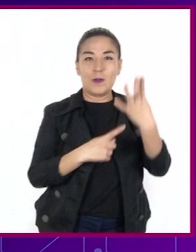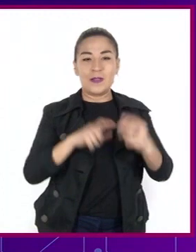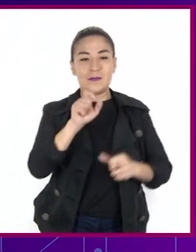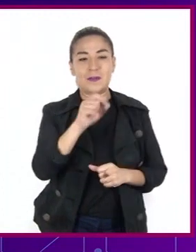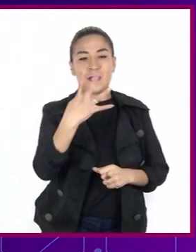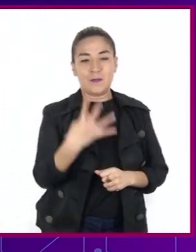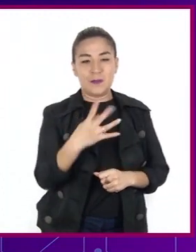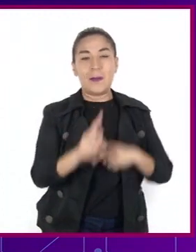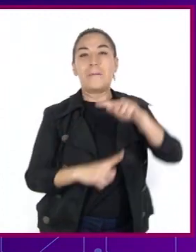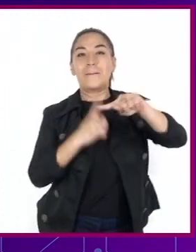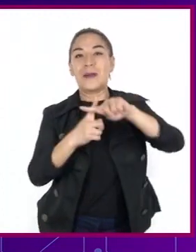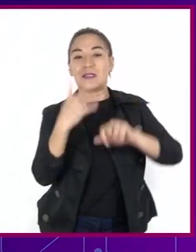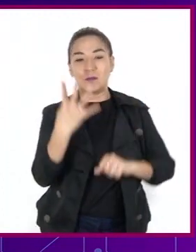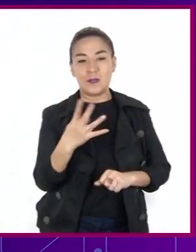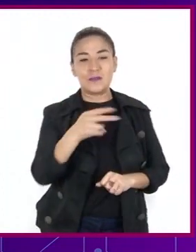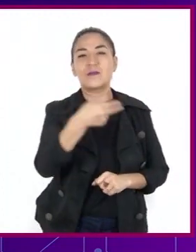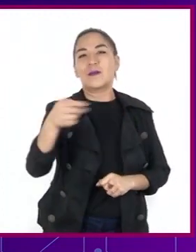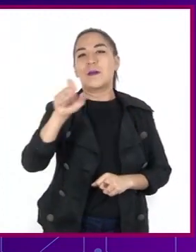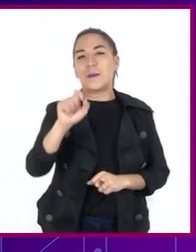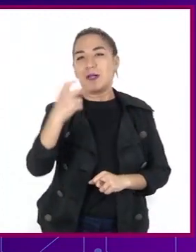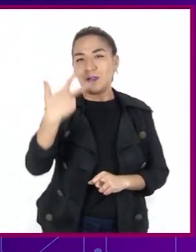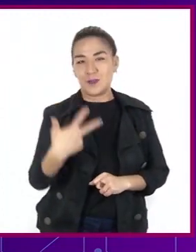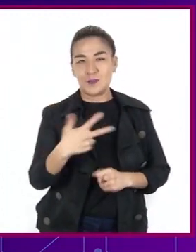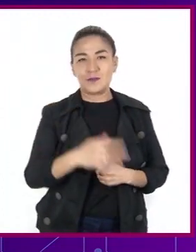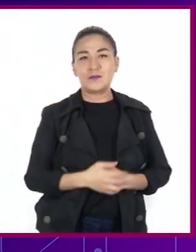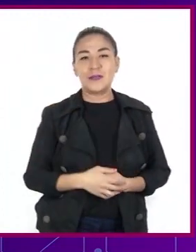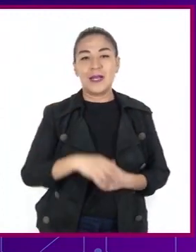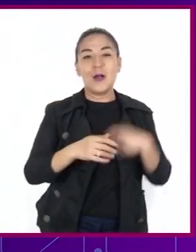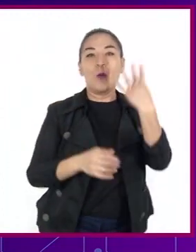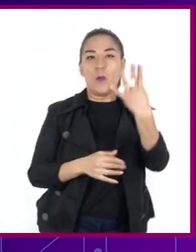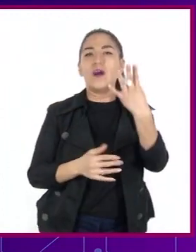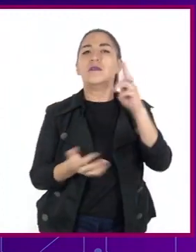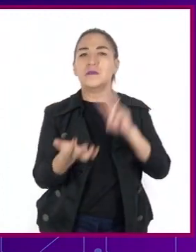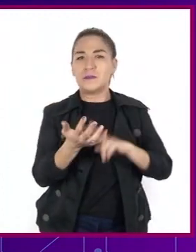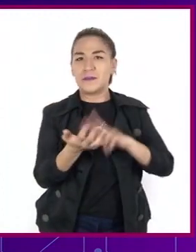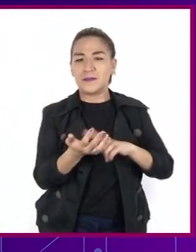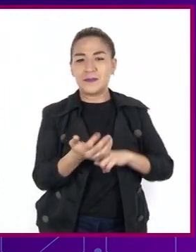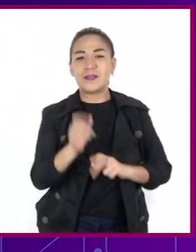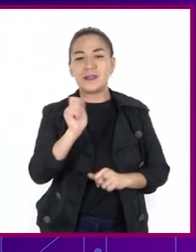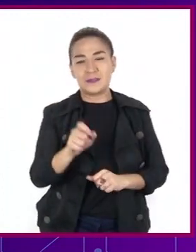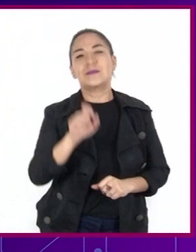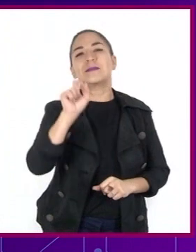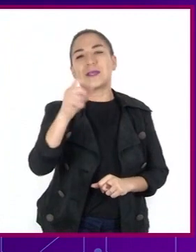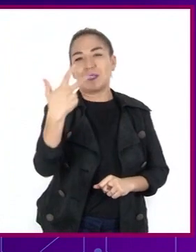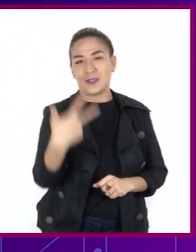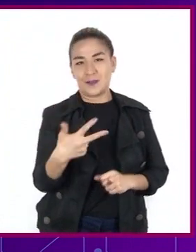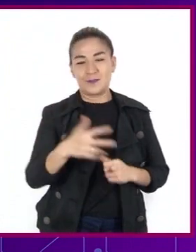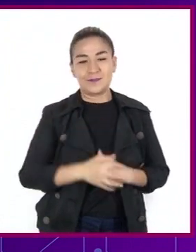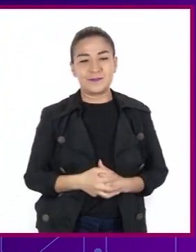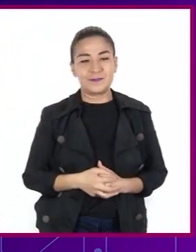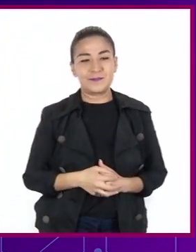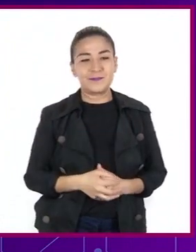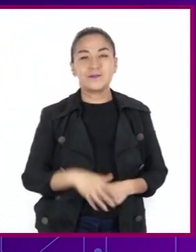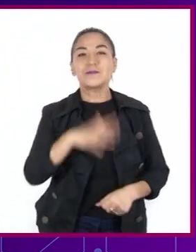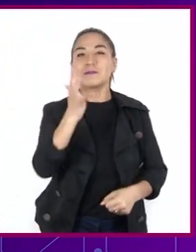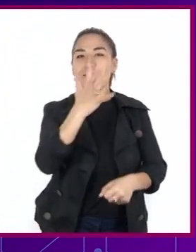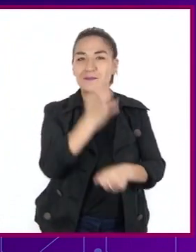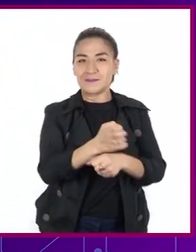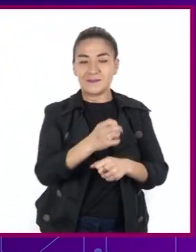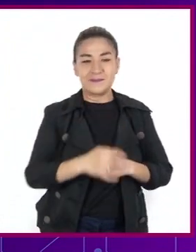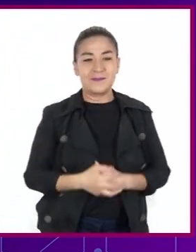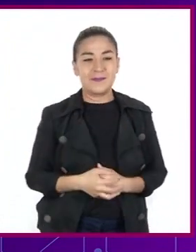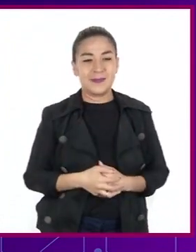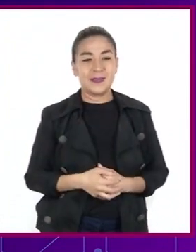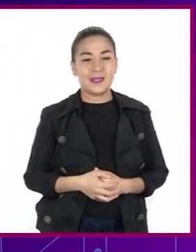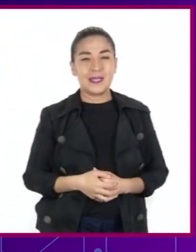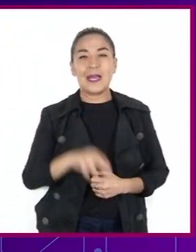4 es igual a 28. Podemos decir que cuando n vale 4, el término es 28. Para el quinto término,